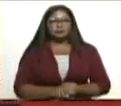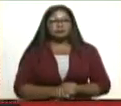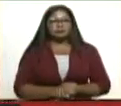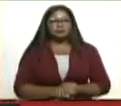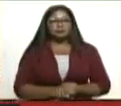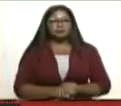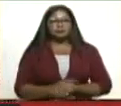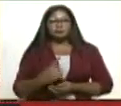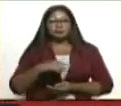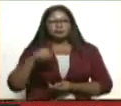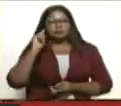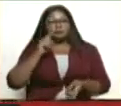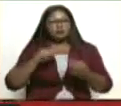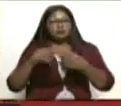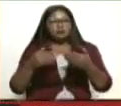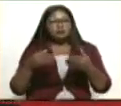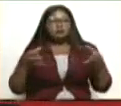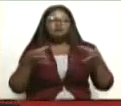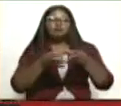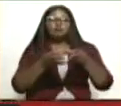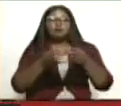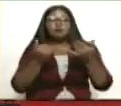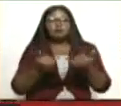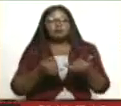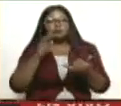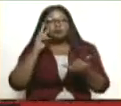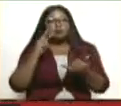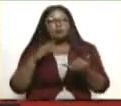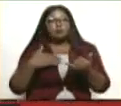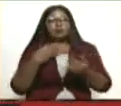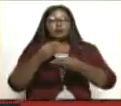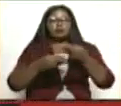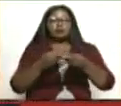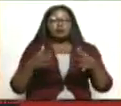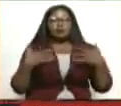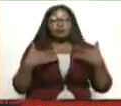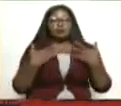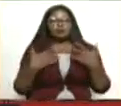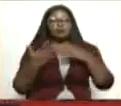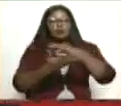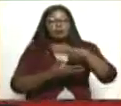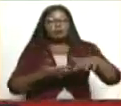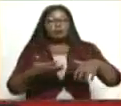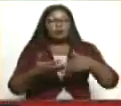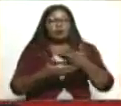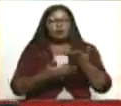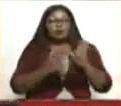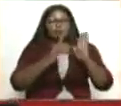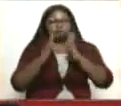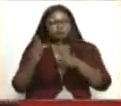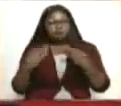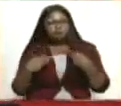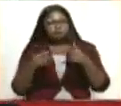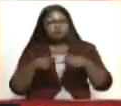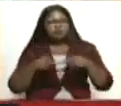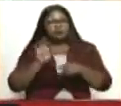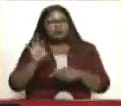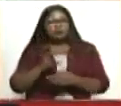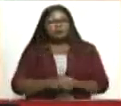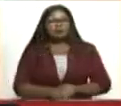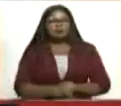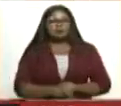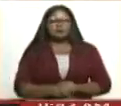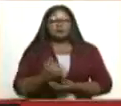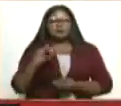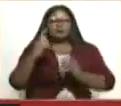obedecen a sectores que están contentos con la crisis estructural que vive el país y no quieren que haya